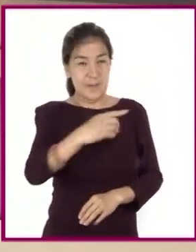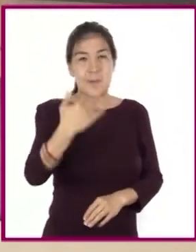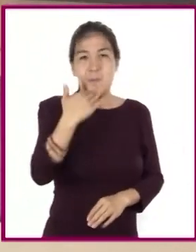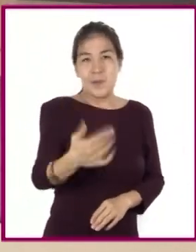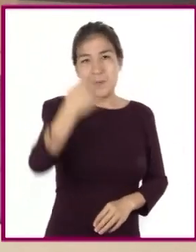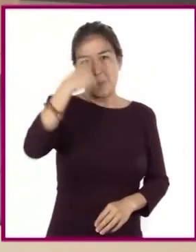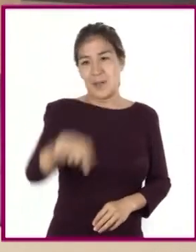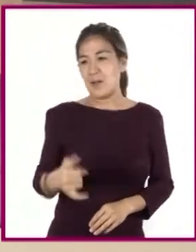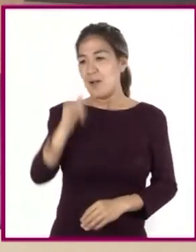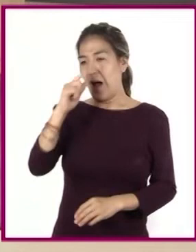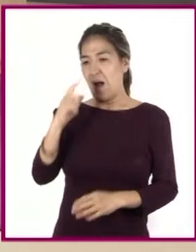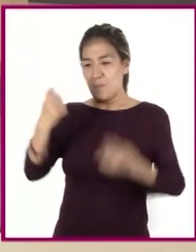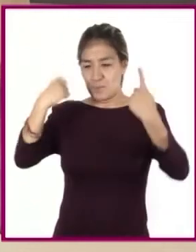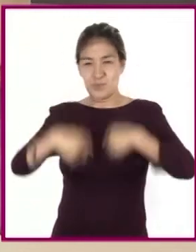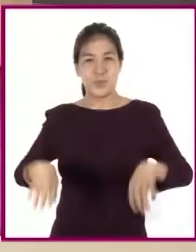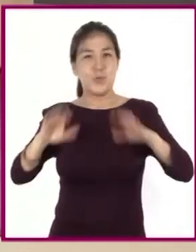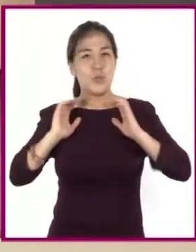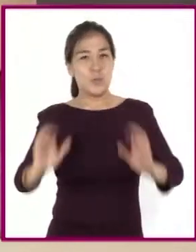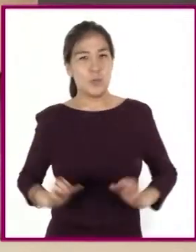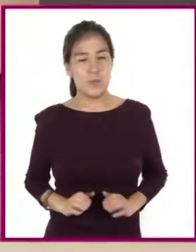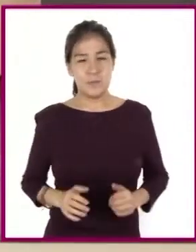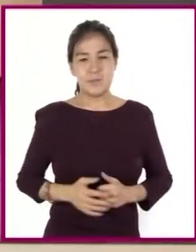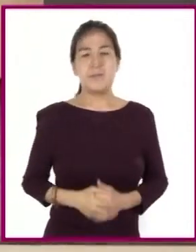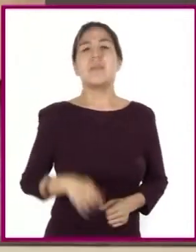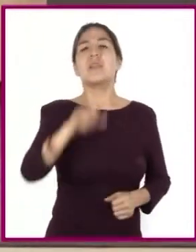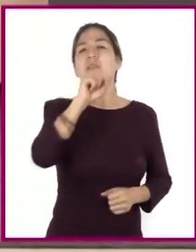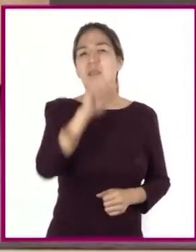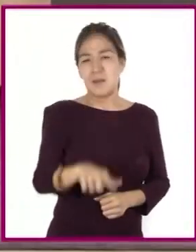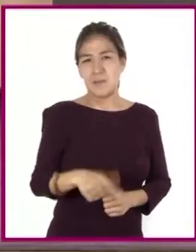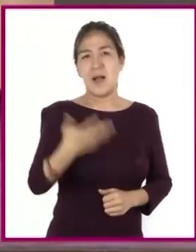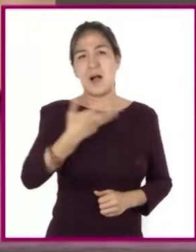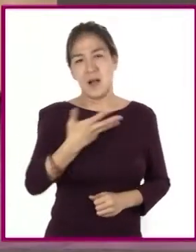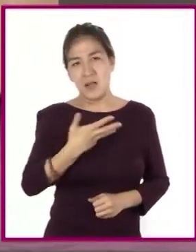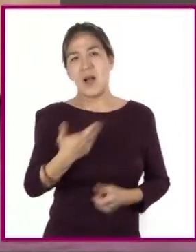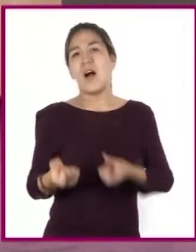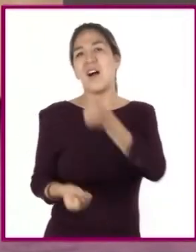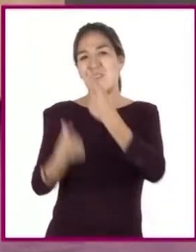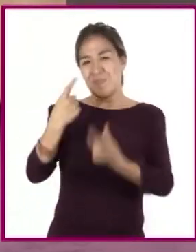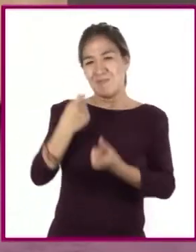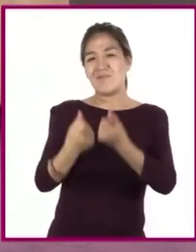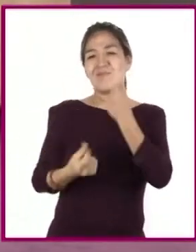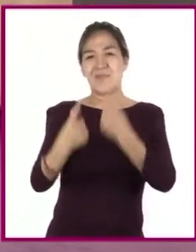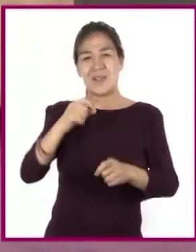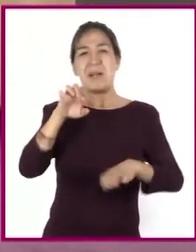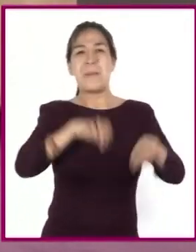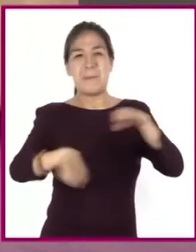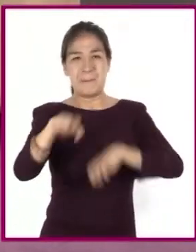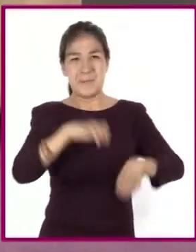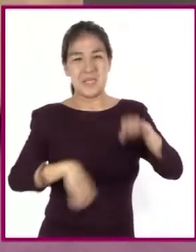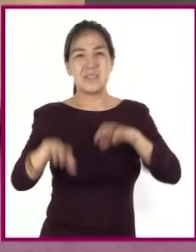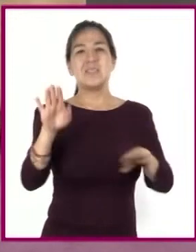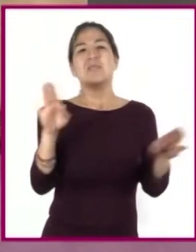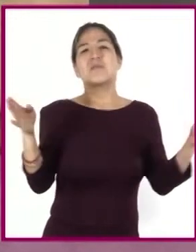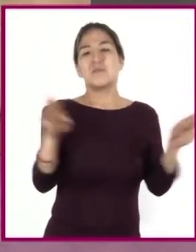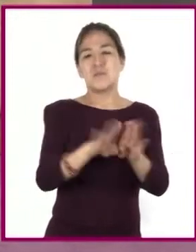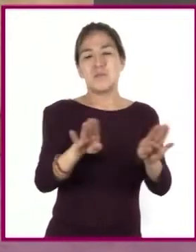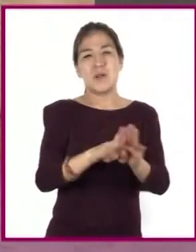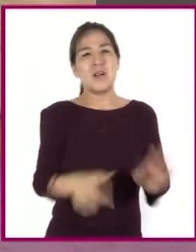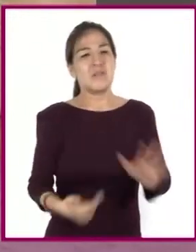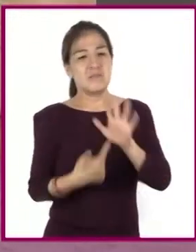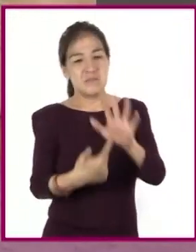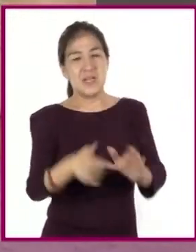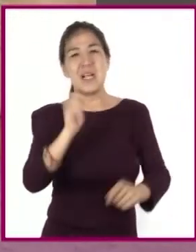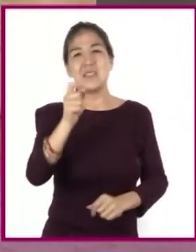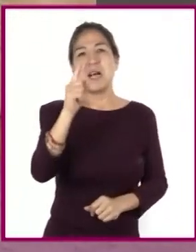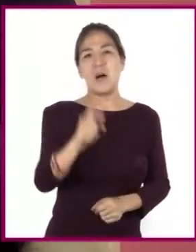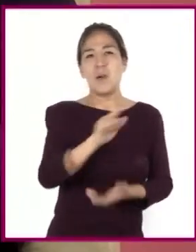hidratación. Obviamente también existe pues muchas empresas que comercializan el agua simple, cuando en